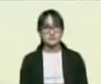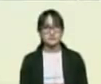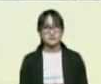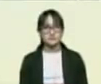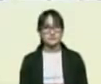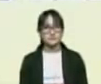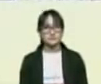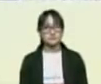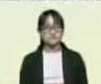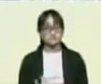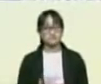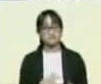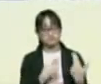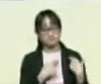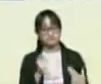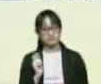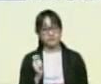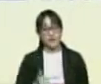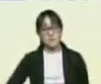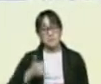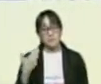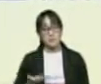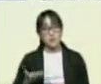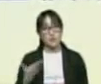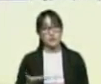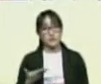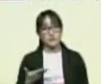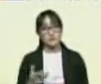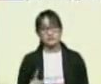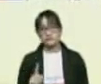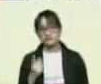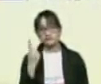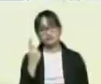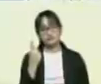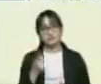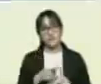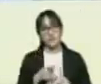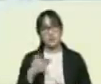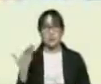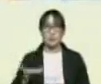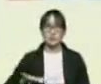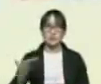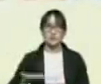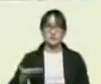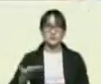va a ser mi tarea principal, central.